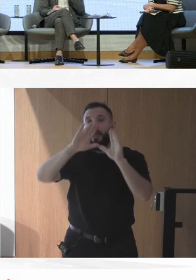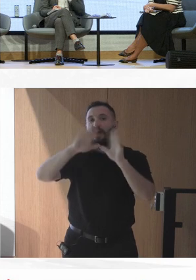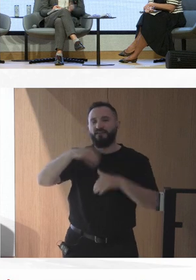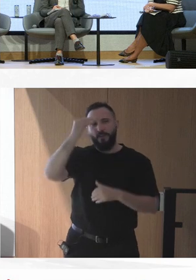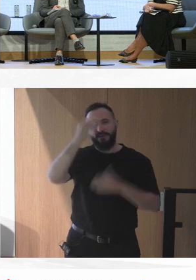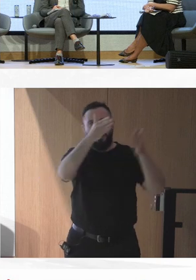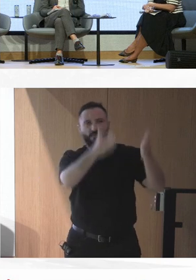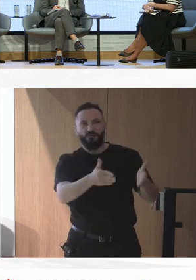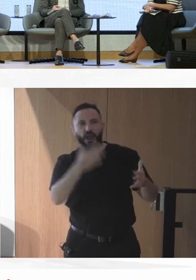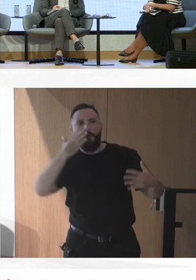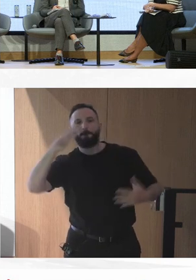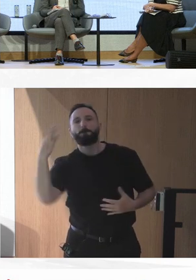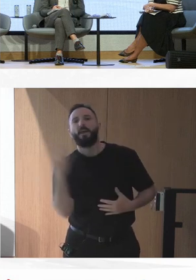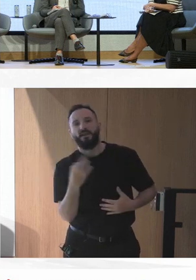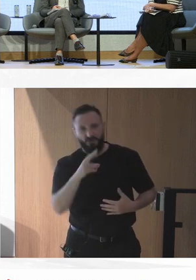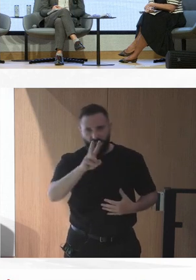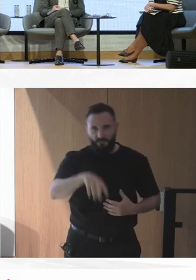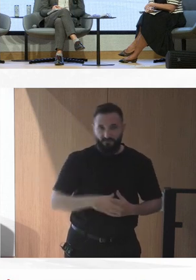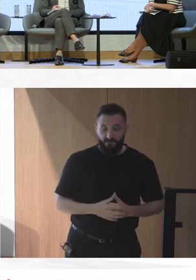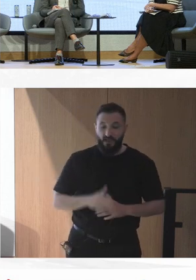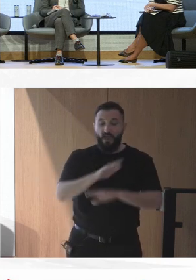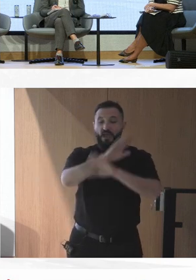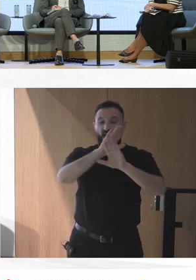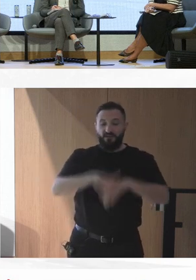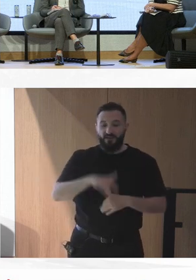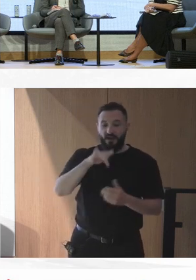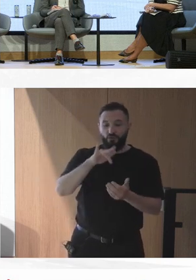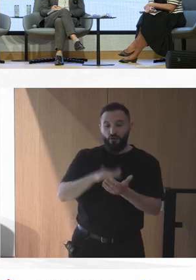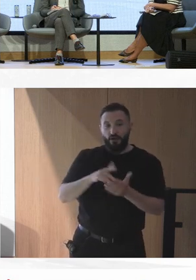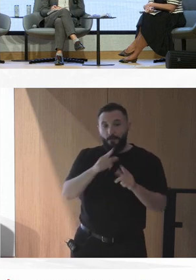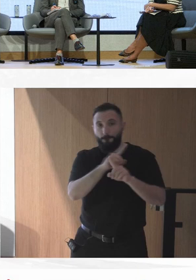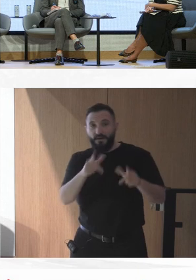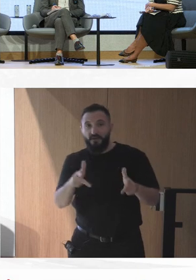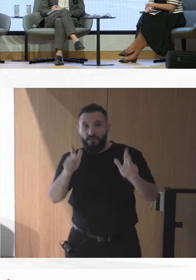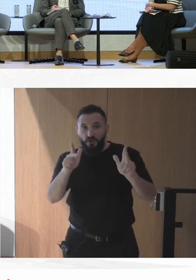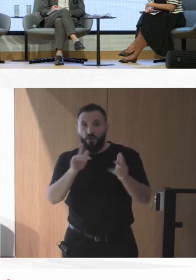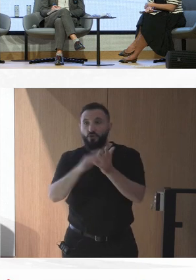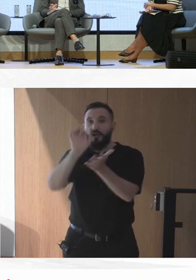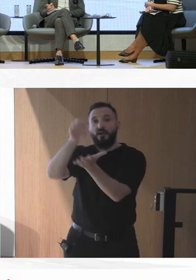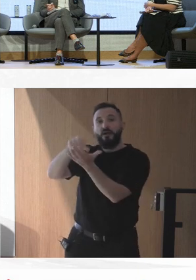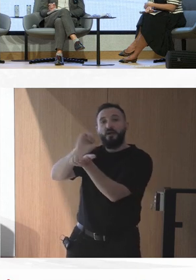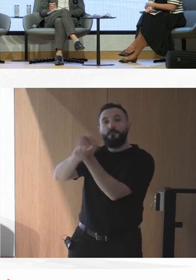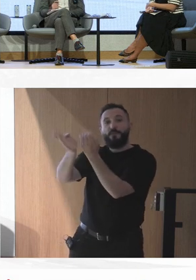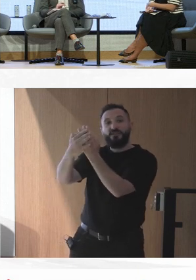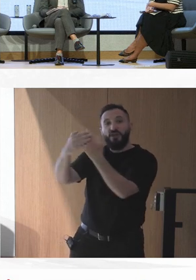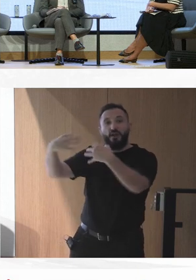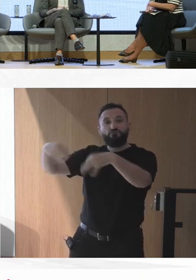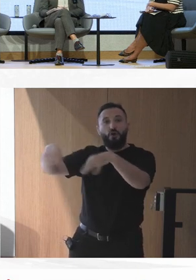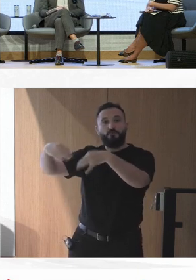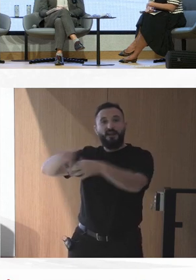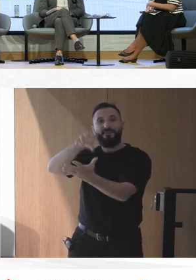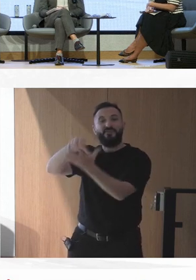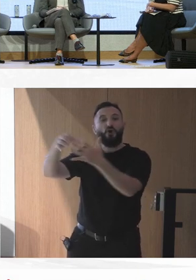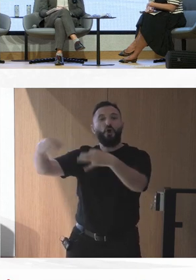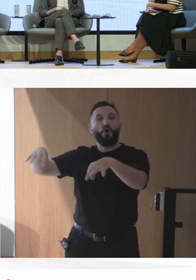es peligrosa, ¿no? Al final, la privación de la libertad se desarrolla en prisiones normales, ¿no?, en centros